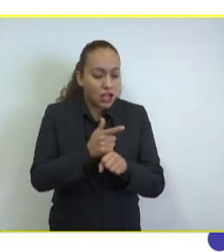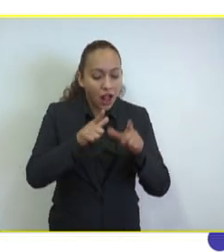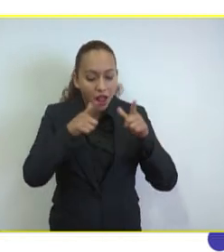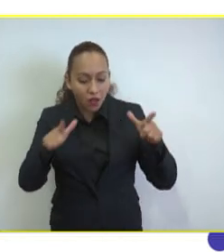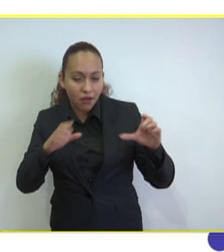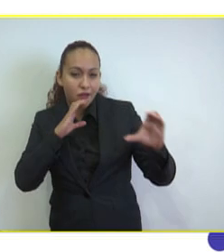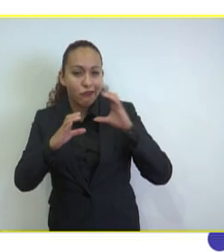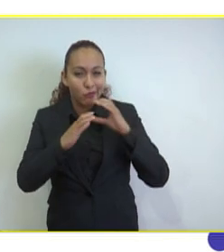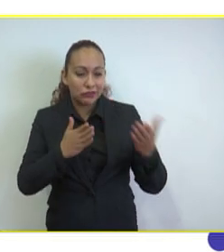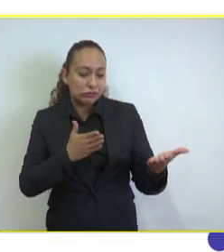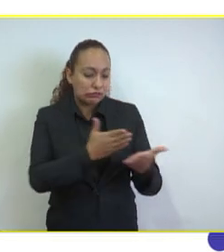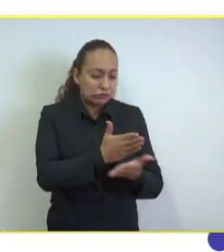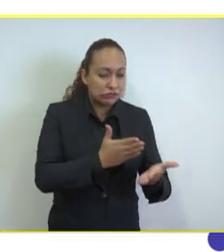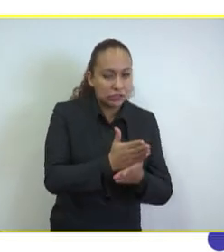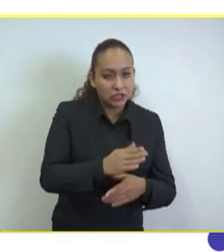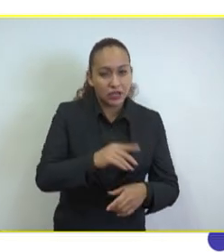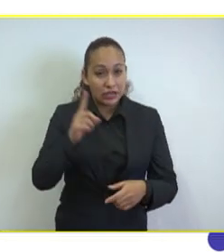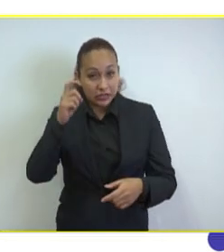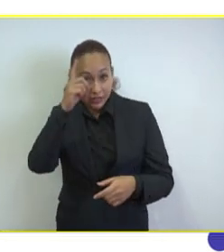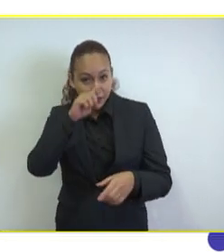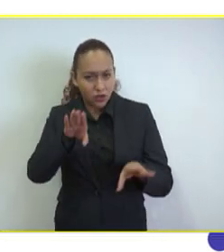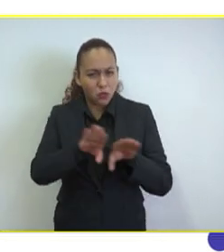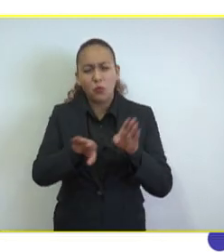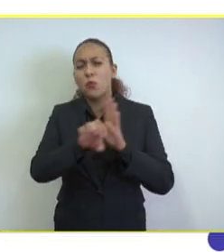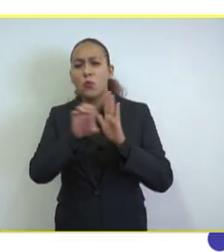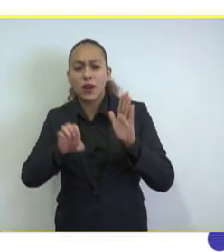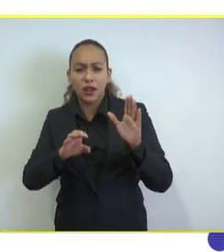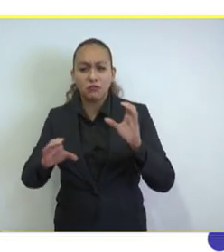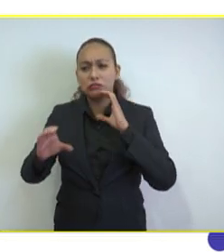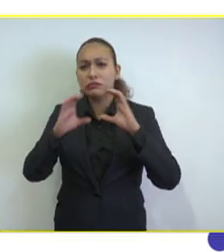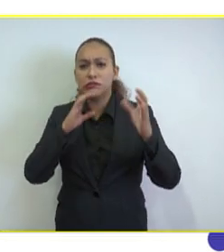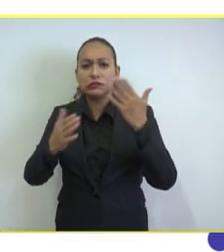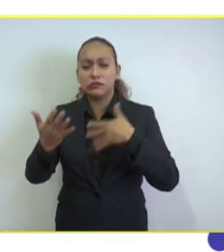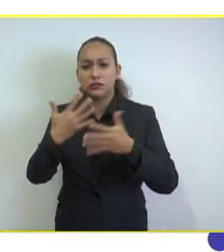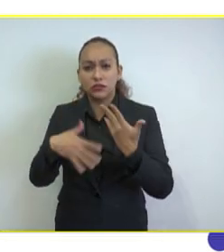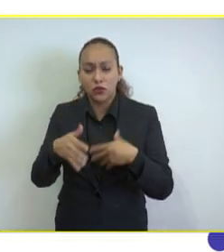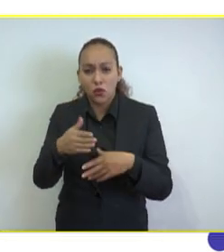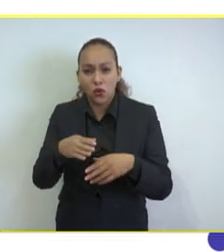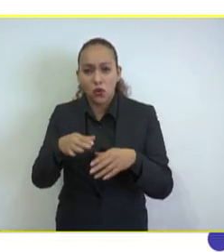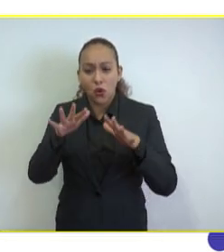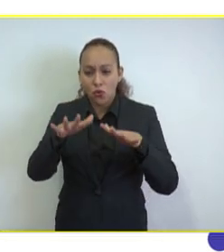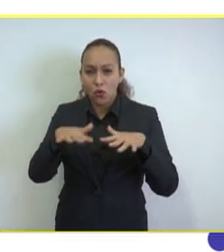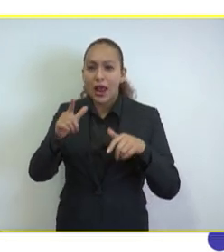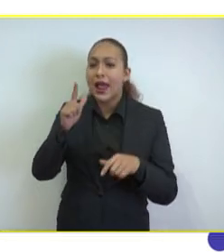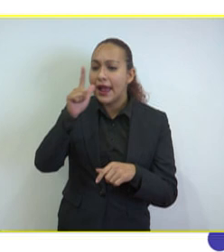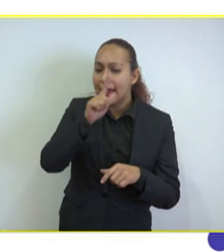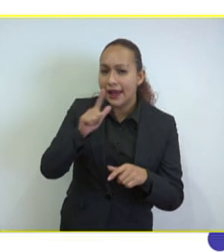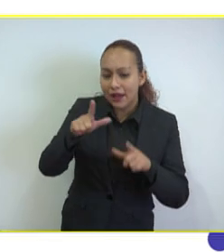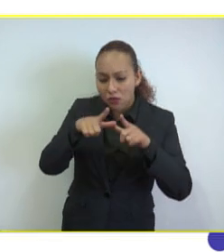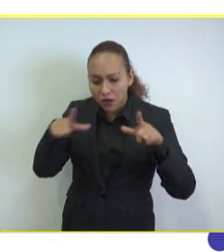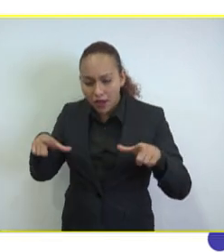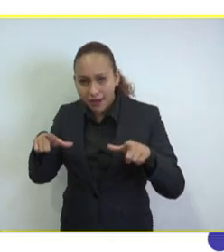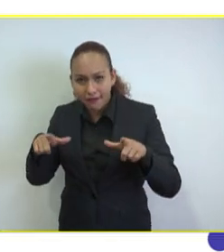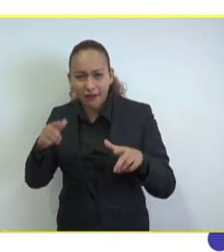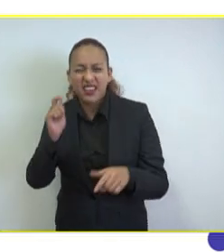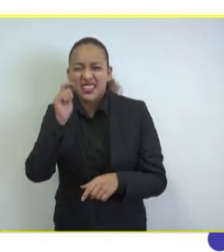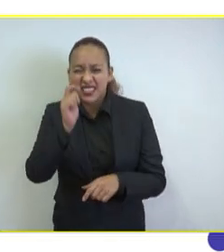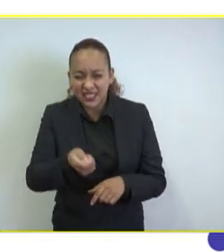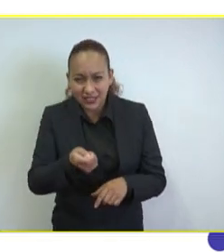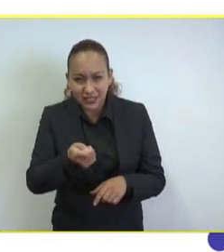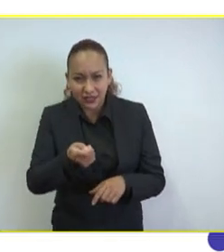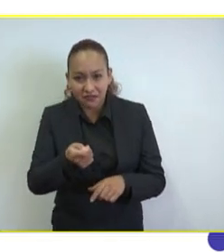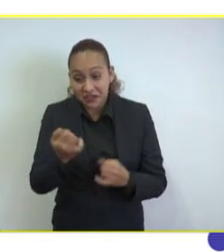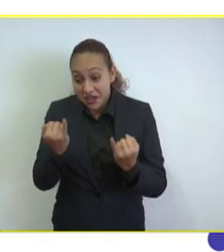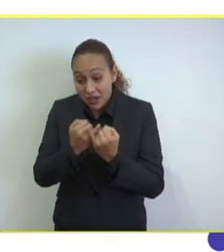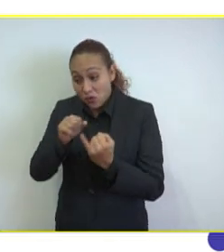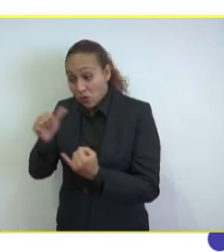desprenden diferentes problemáticas como la comunicación de la lengua, las convenciones de la lengua. ¿Qué quiero decir con esto? Pues como cualquier otra